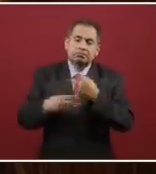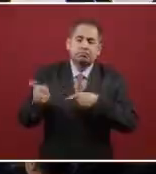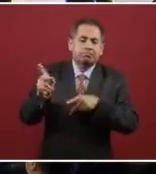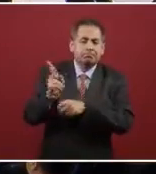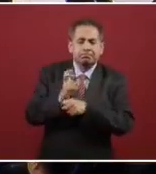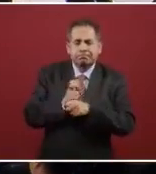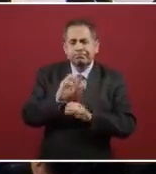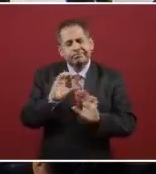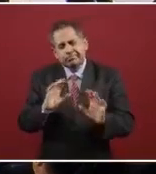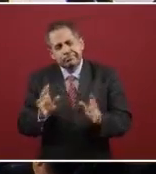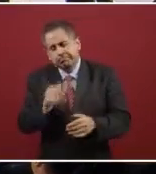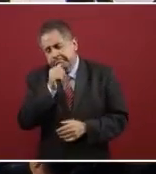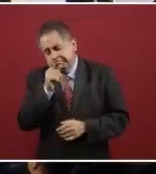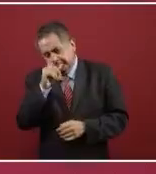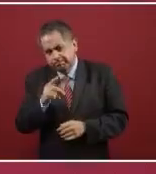pero